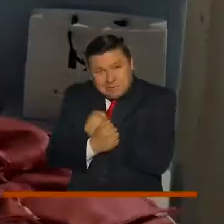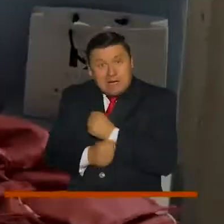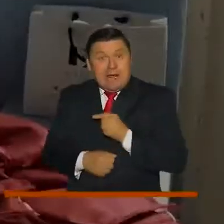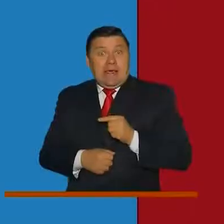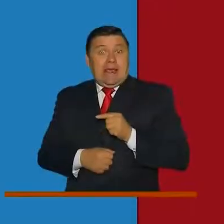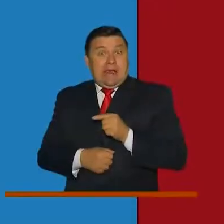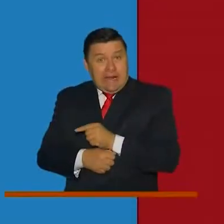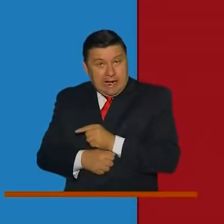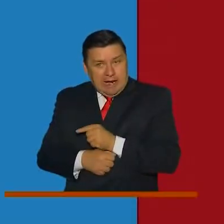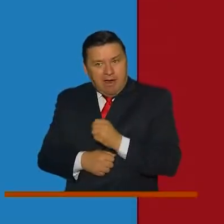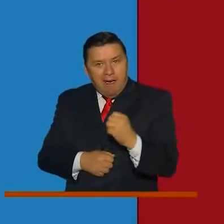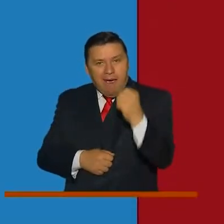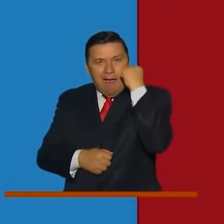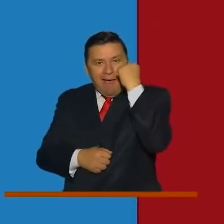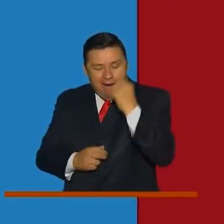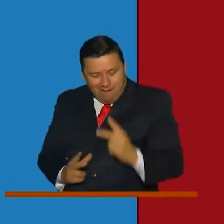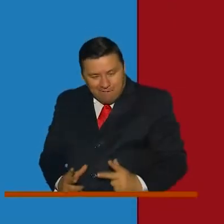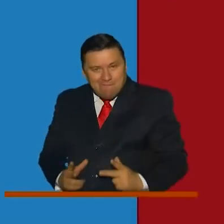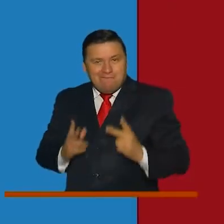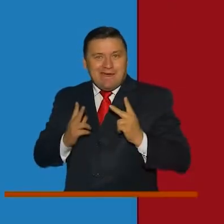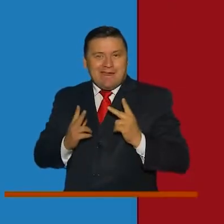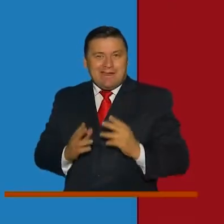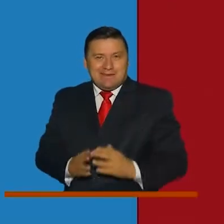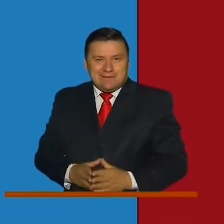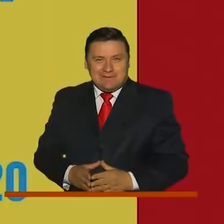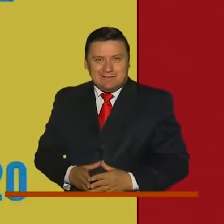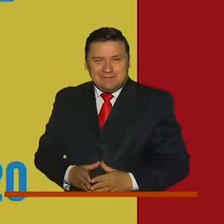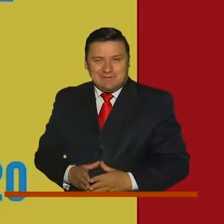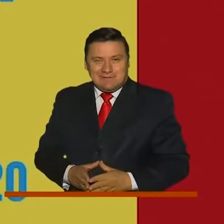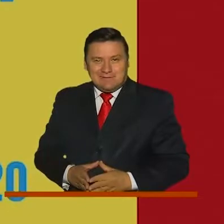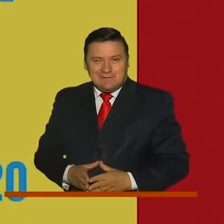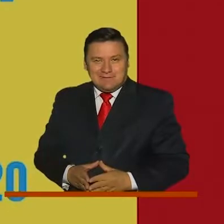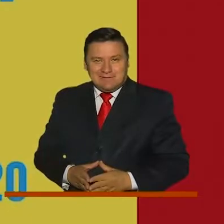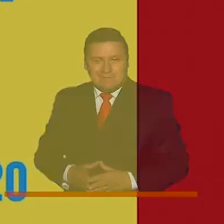mayores. Así, vamos a ganarnos la vida.